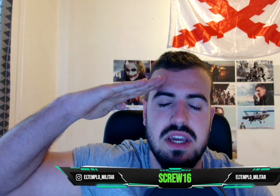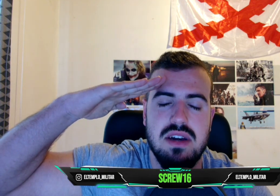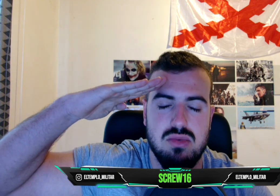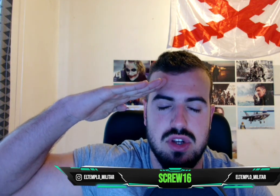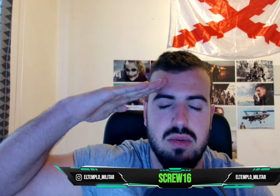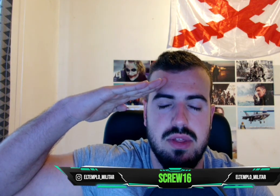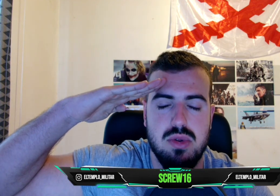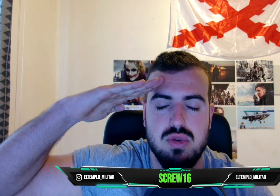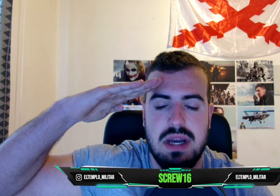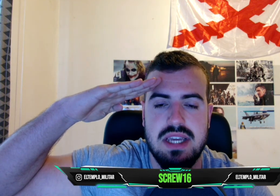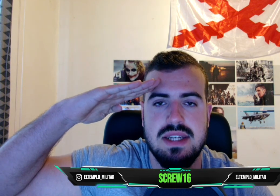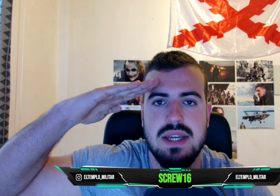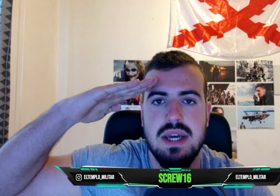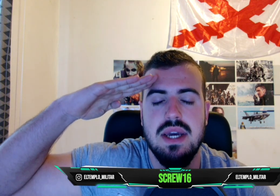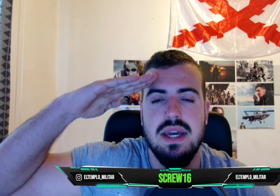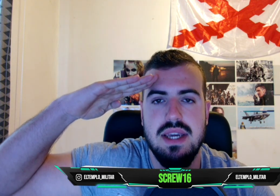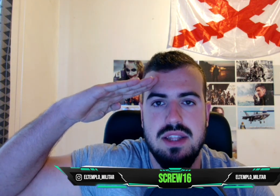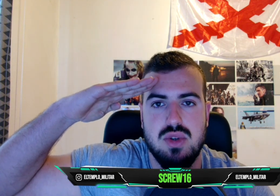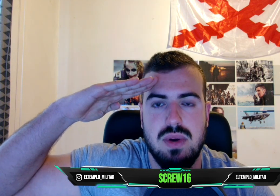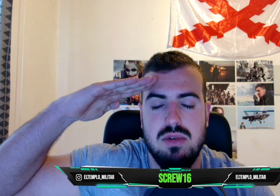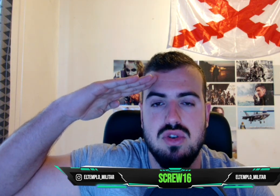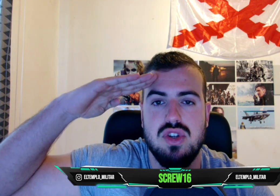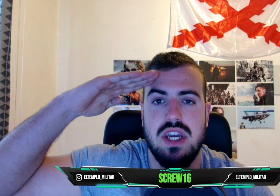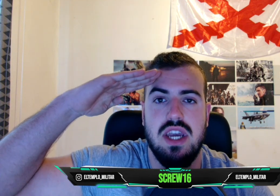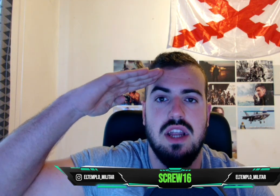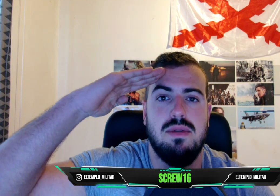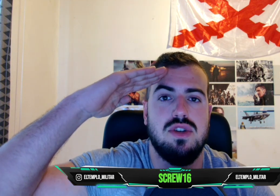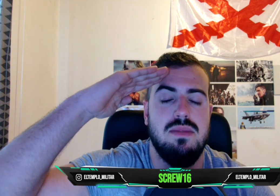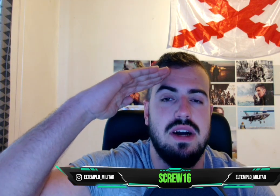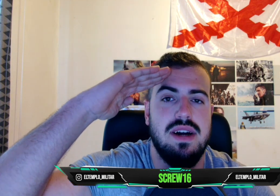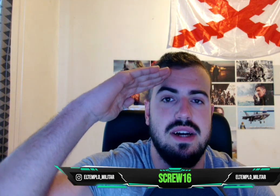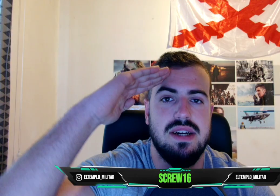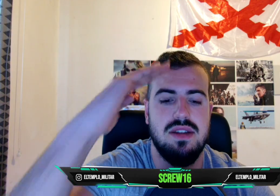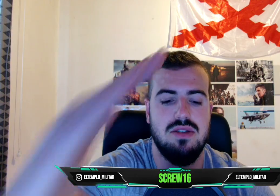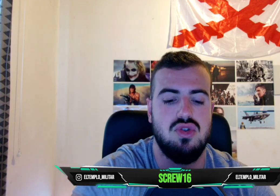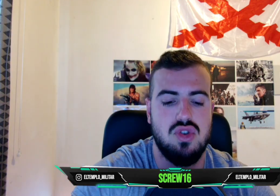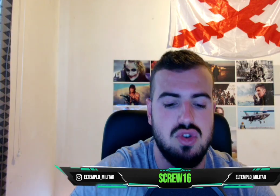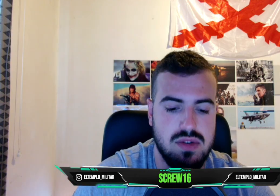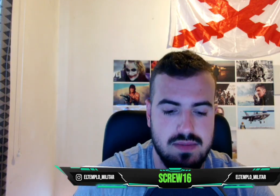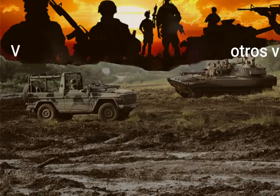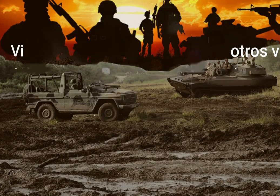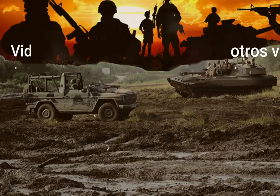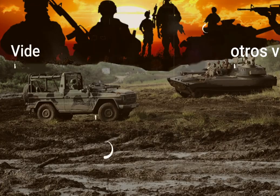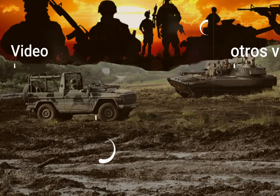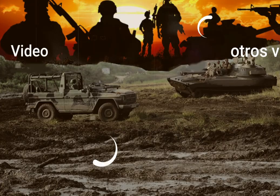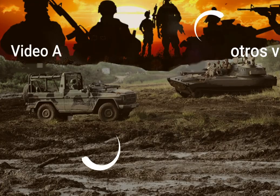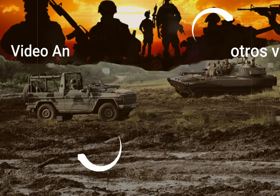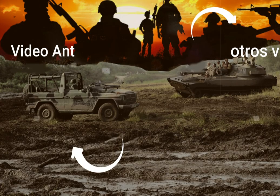digo siempre, un saludo a todas las máquinas y nos vemos en la próxima. Adiós.